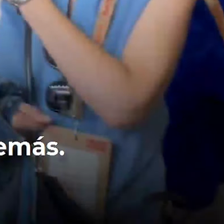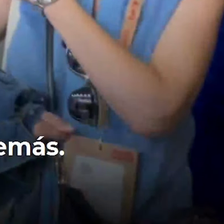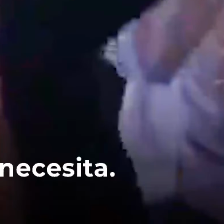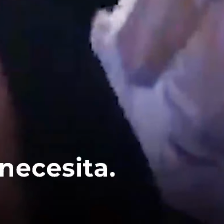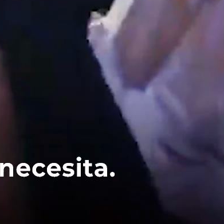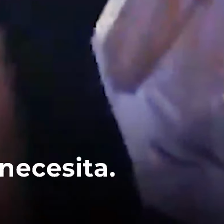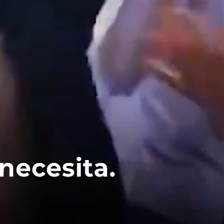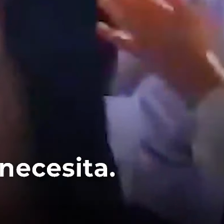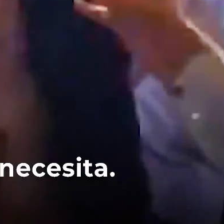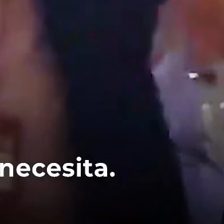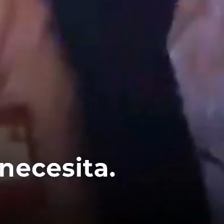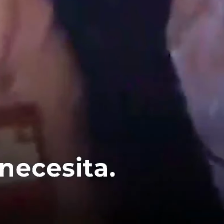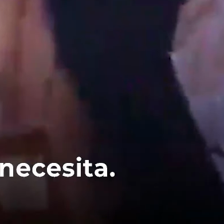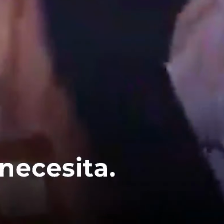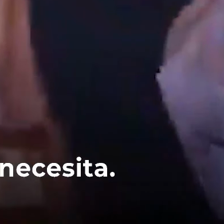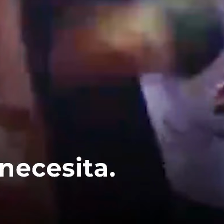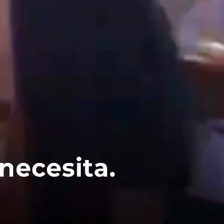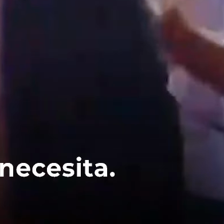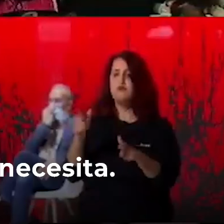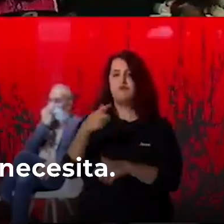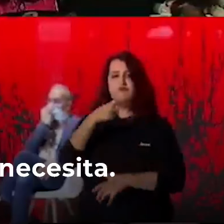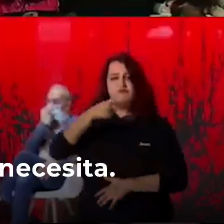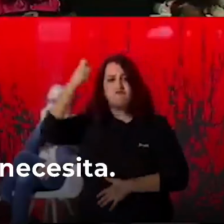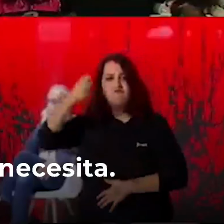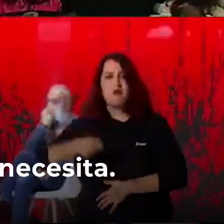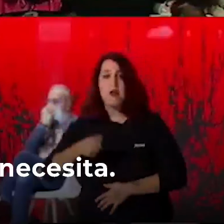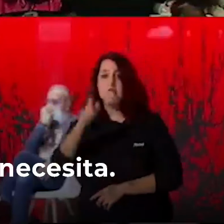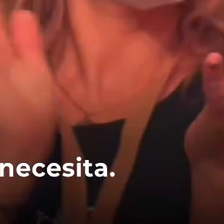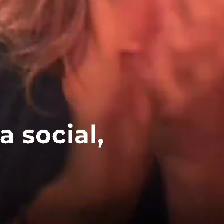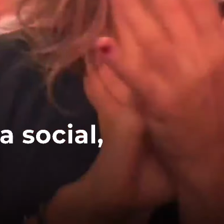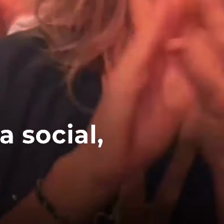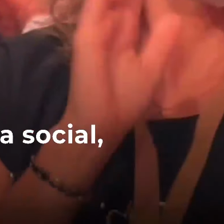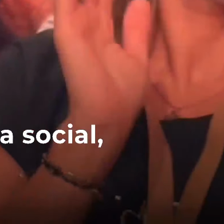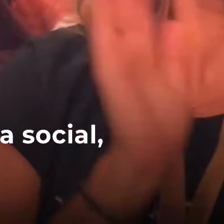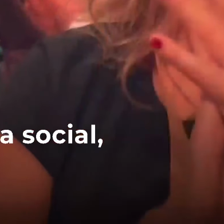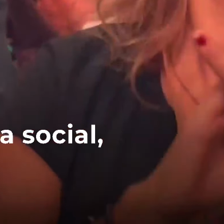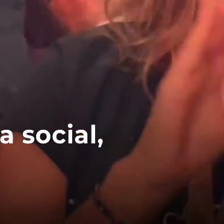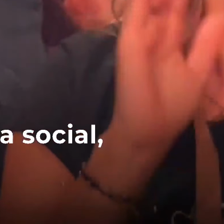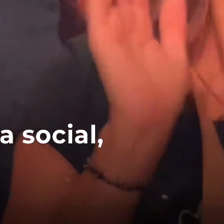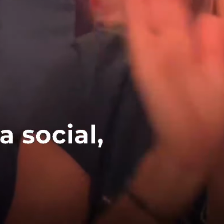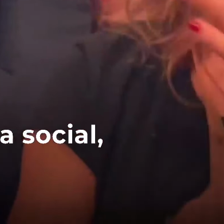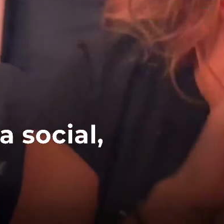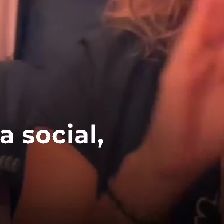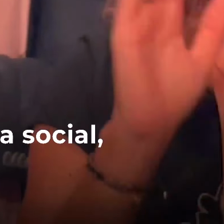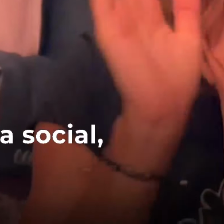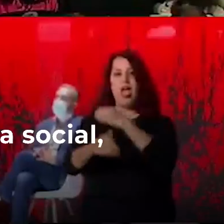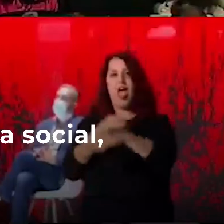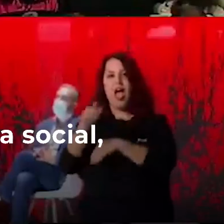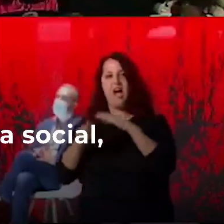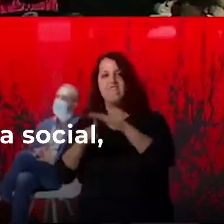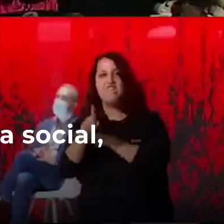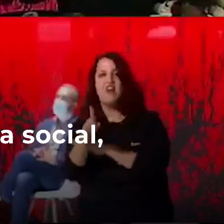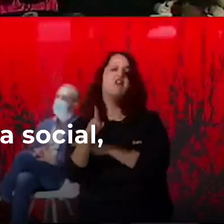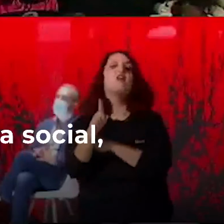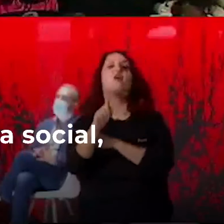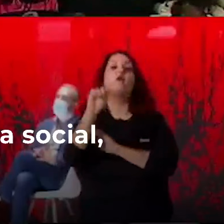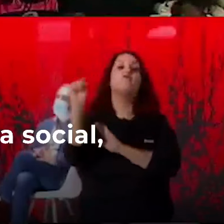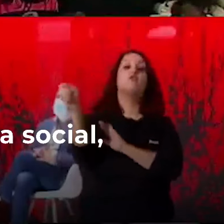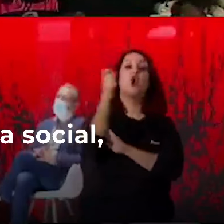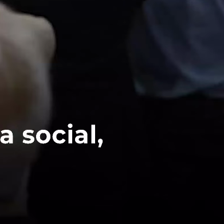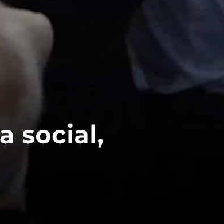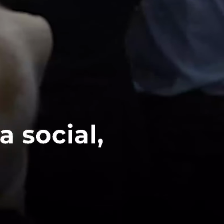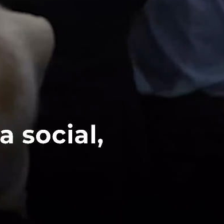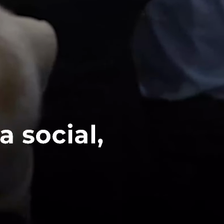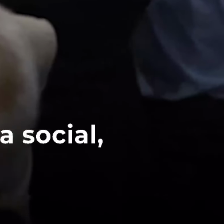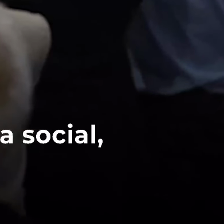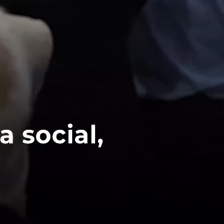cantera. Estamos para ser útiles, para ayudar a quien más lo necesita. Y estamos detrás de cada avance, de cada conquista social, de cada derecho,